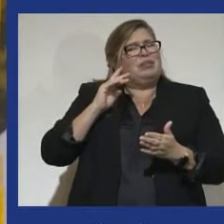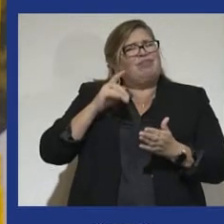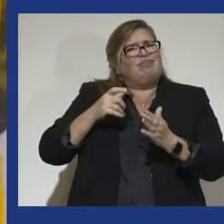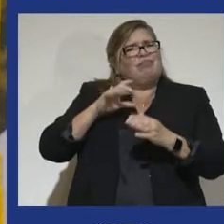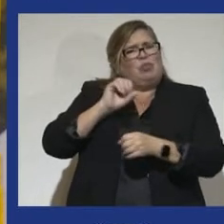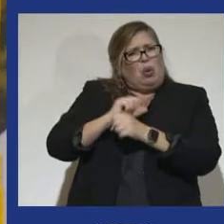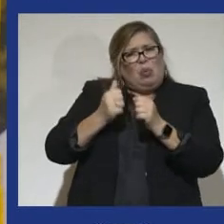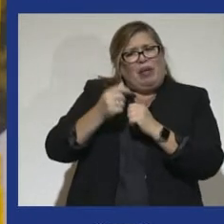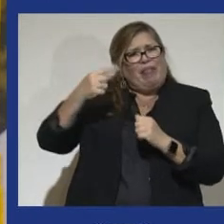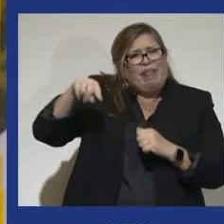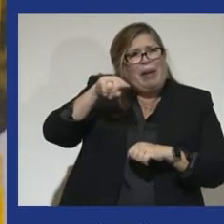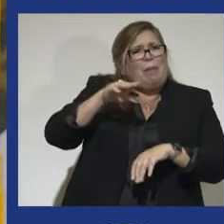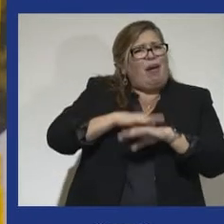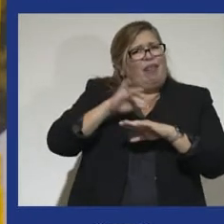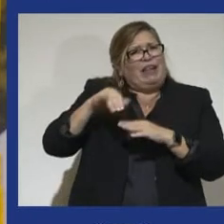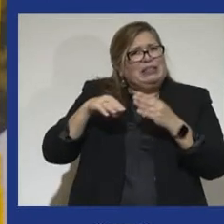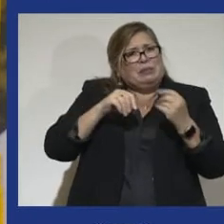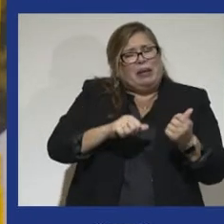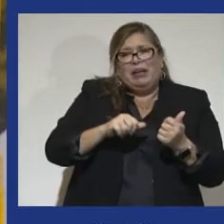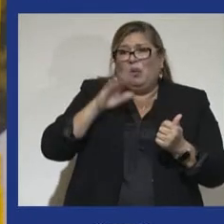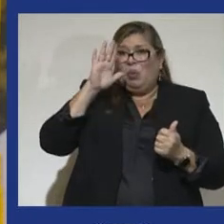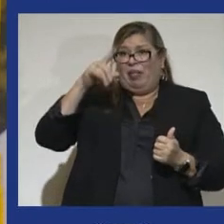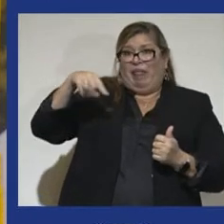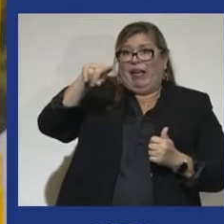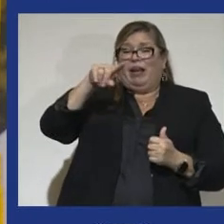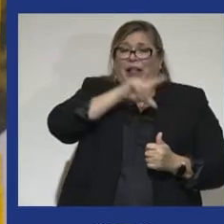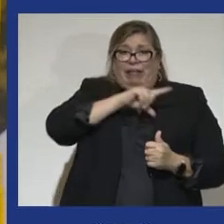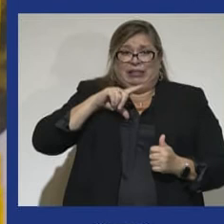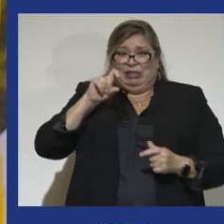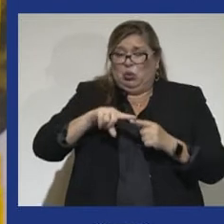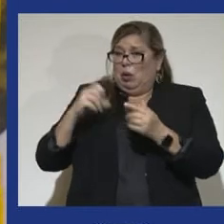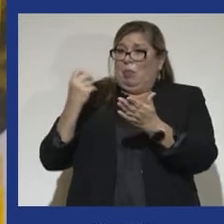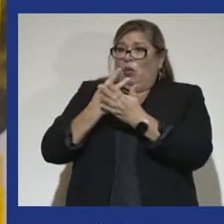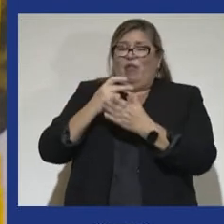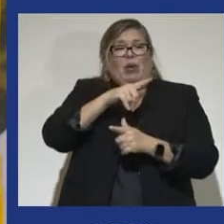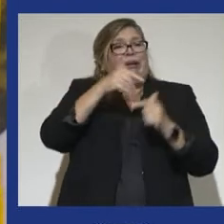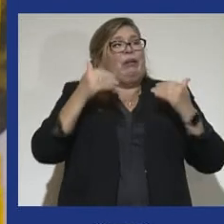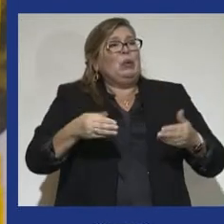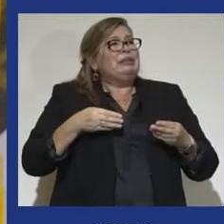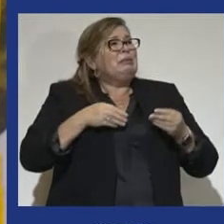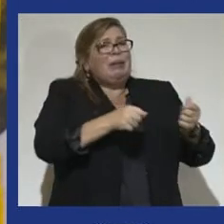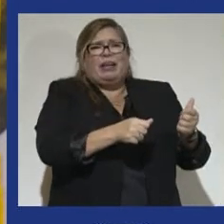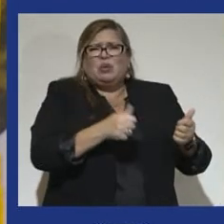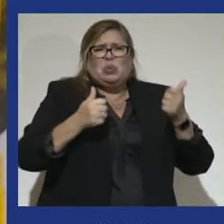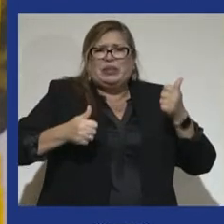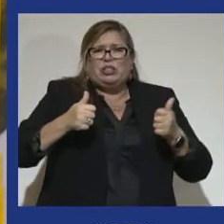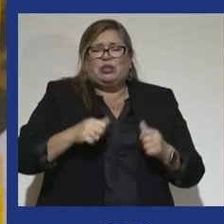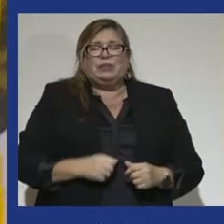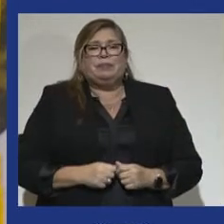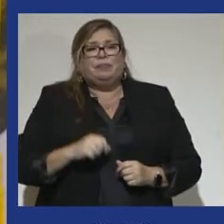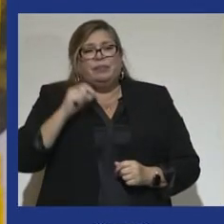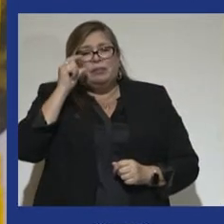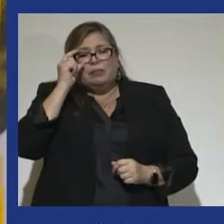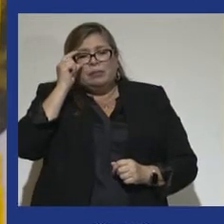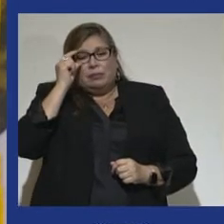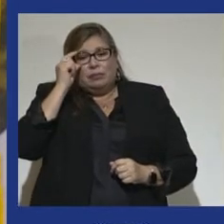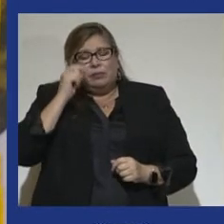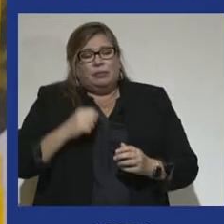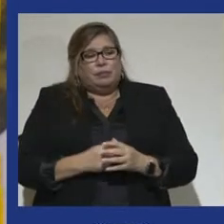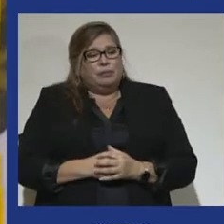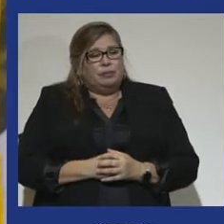en ese punto en particular tendrán que aprobarlo ellos o se puede gastar ese dinero ya que